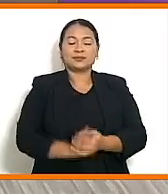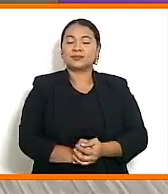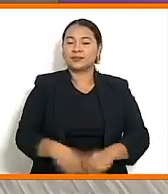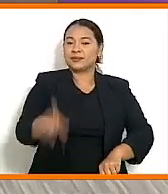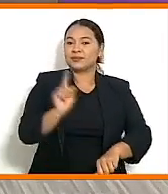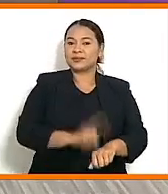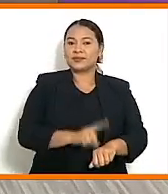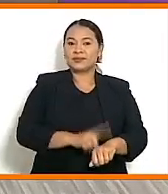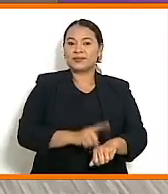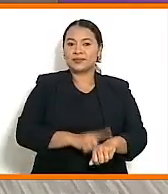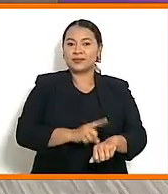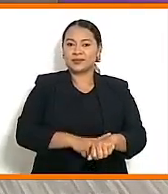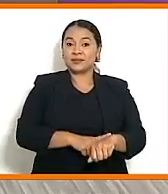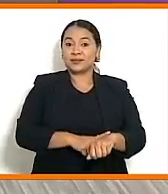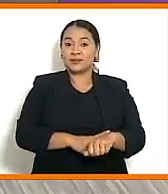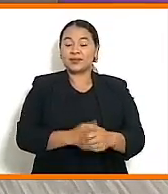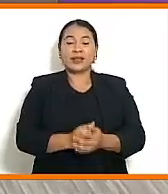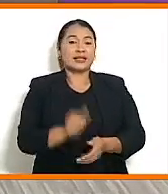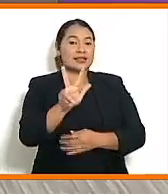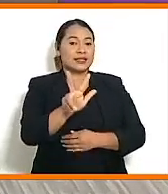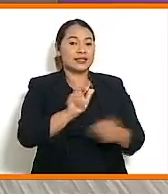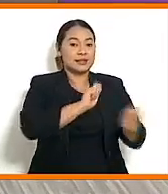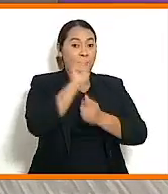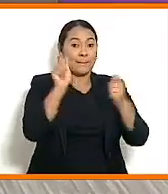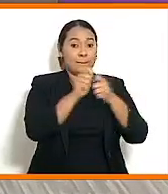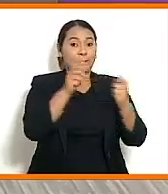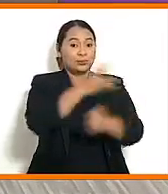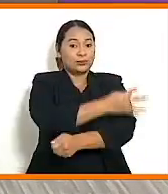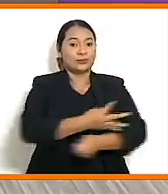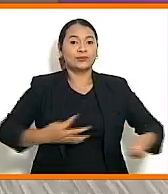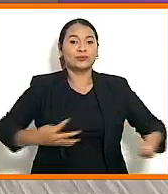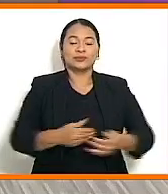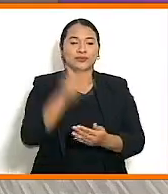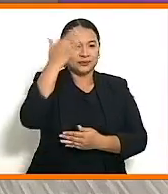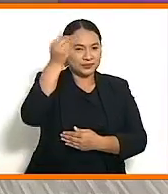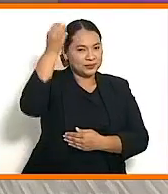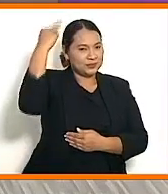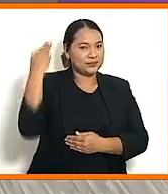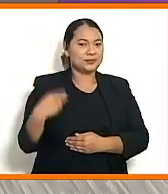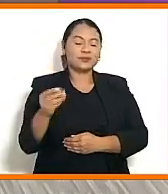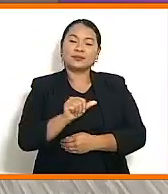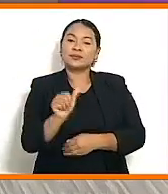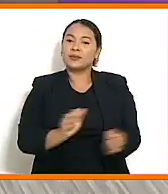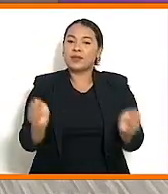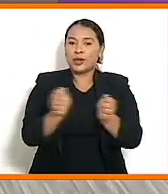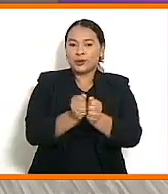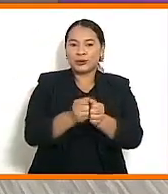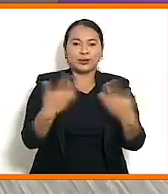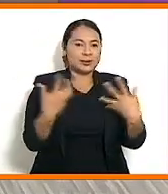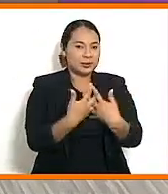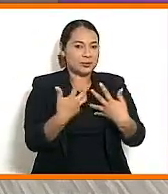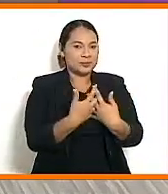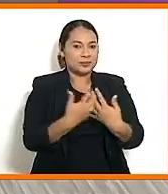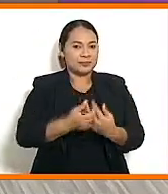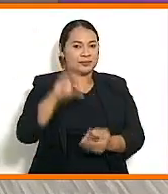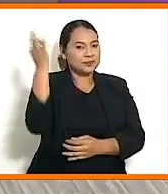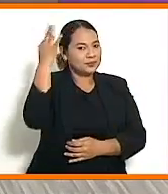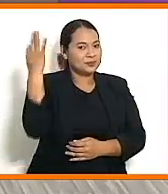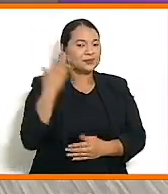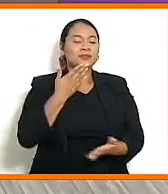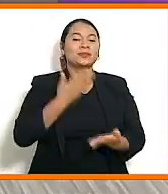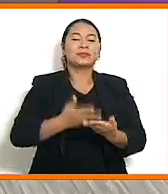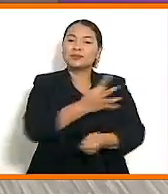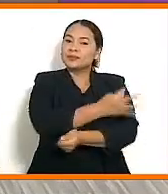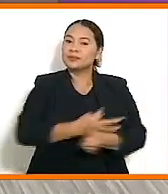Cuando el reloj marque en este momento las 3 en punto de la tarde. Te saluda Madeline Escobar y me encuentro con la compañía de Francini. Buenas